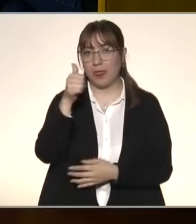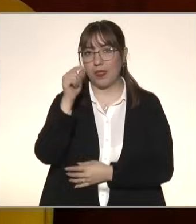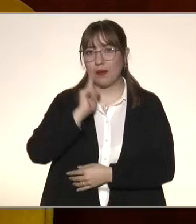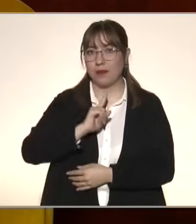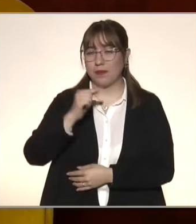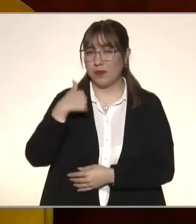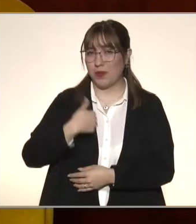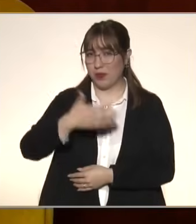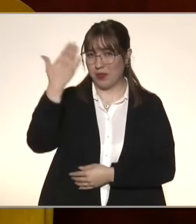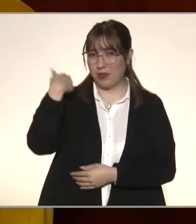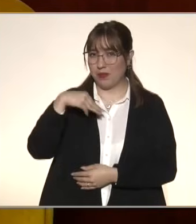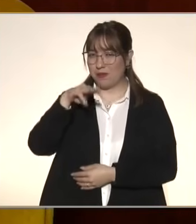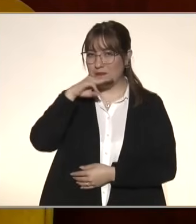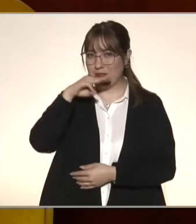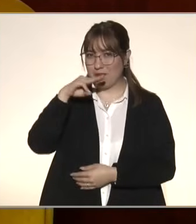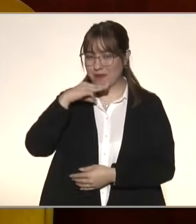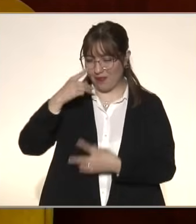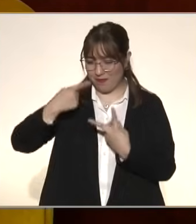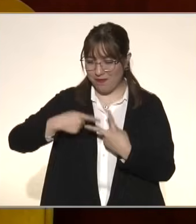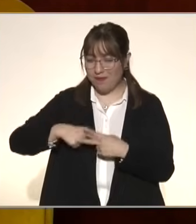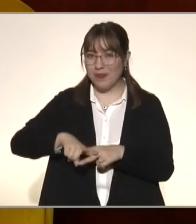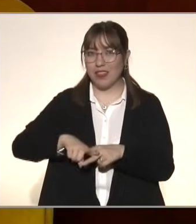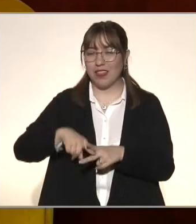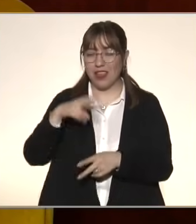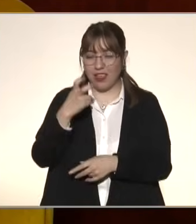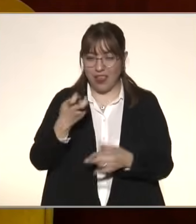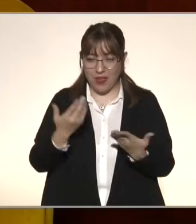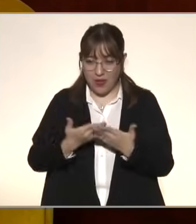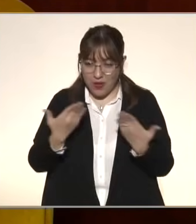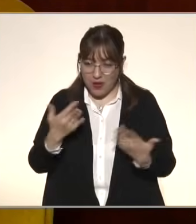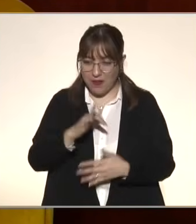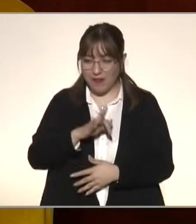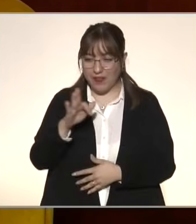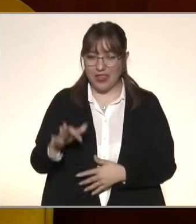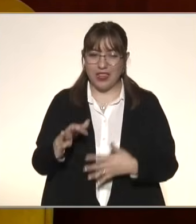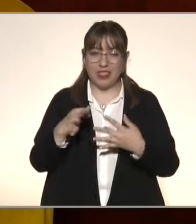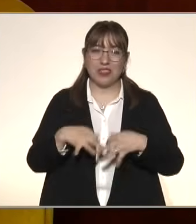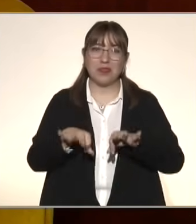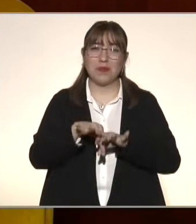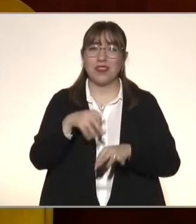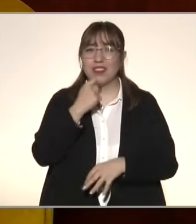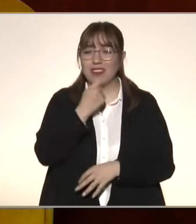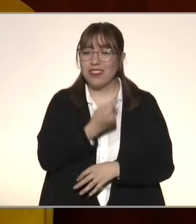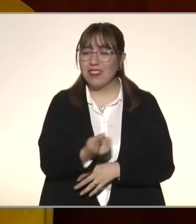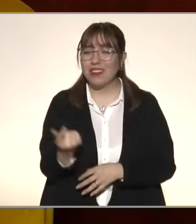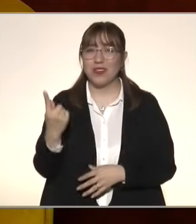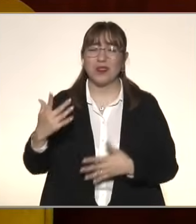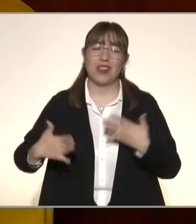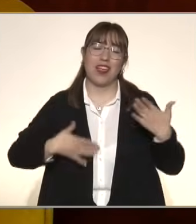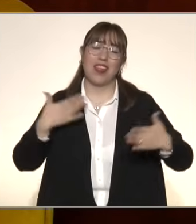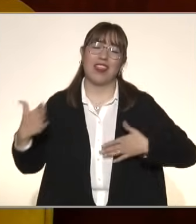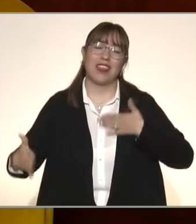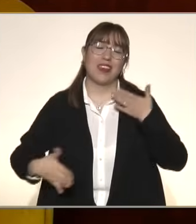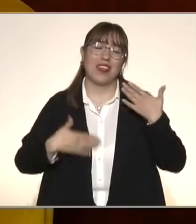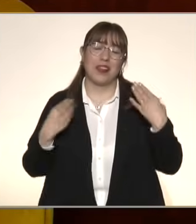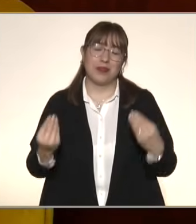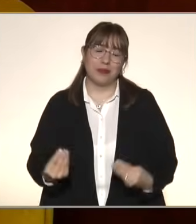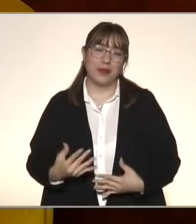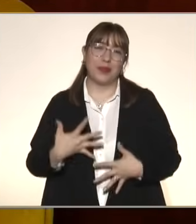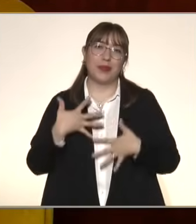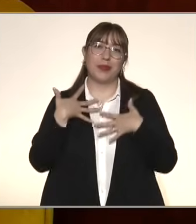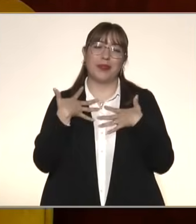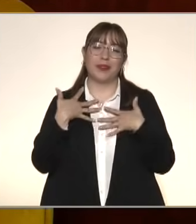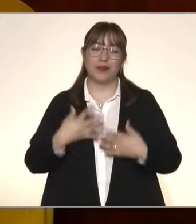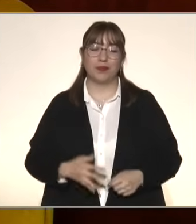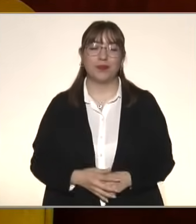que soy mamá, estas fechas han tomado un nuevo significado. Los niños son alegría pura. Sí, es interesante, ¿no? También